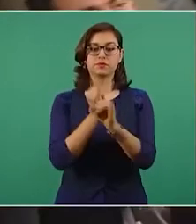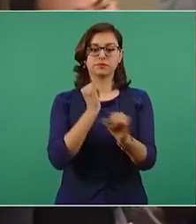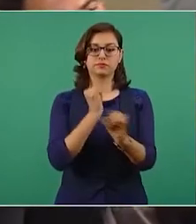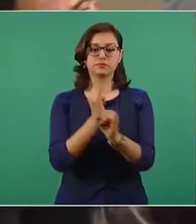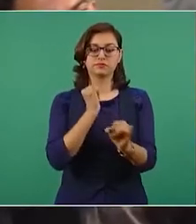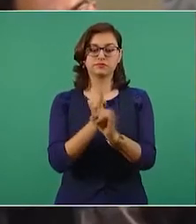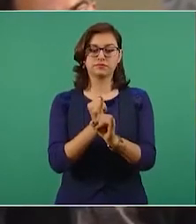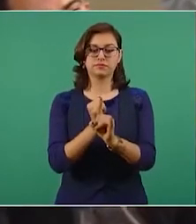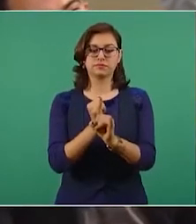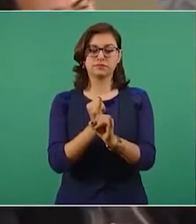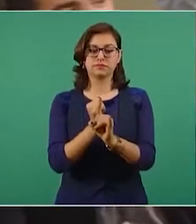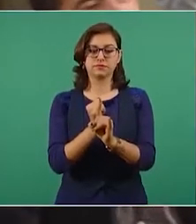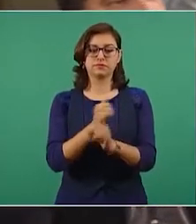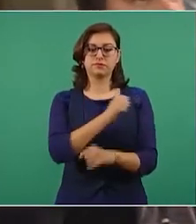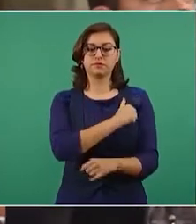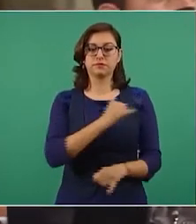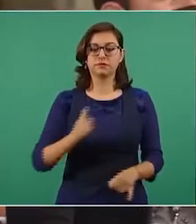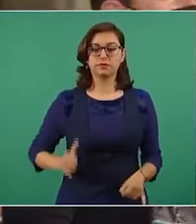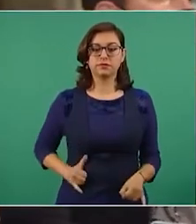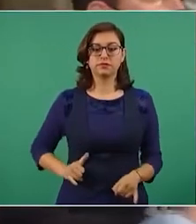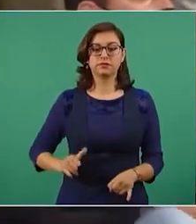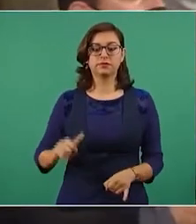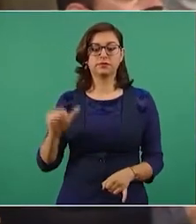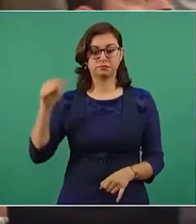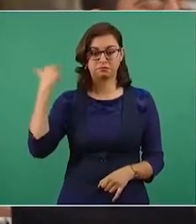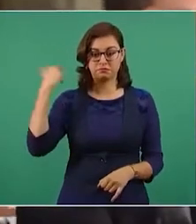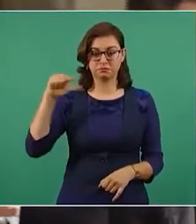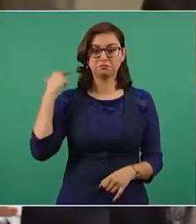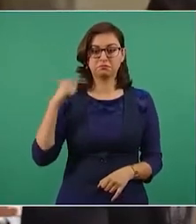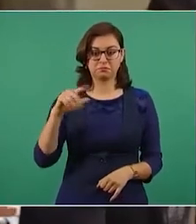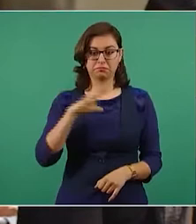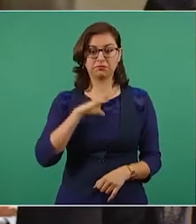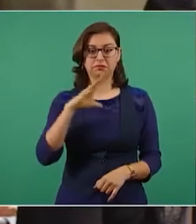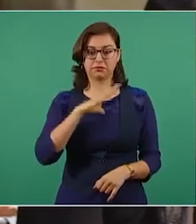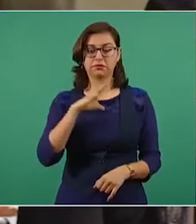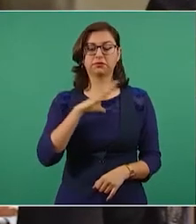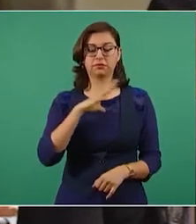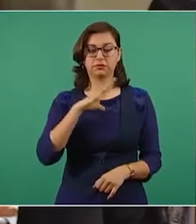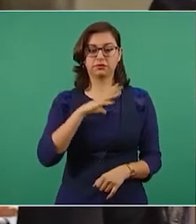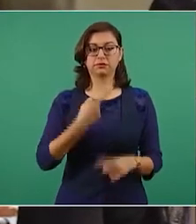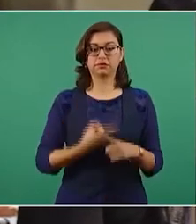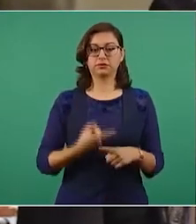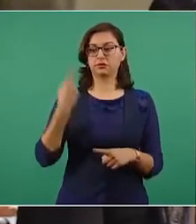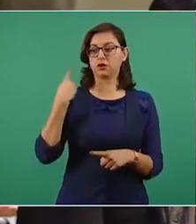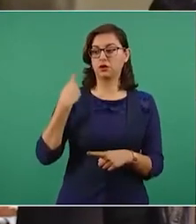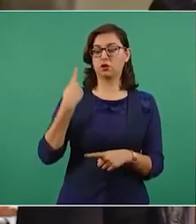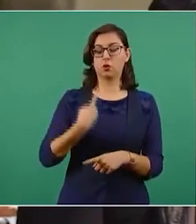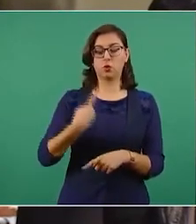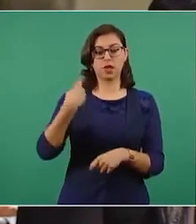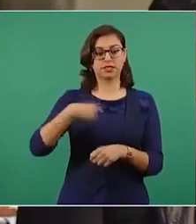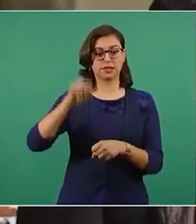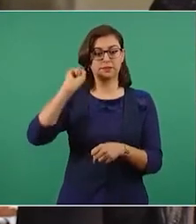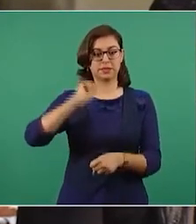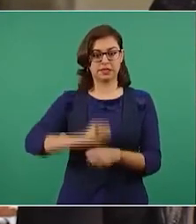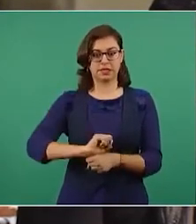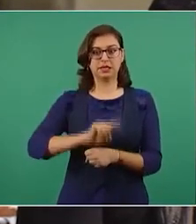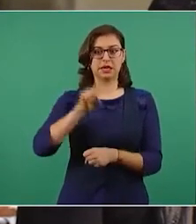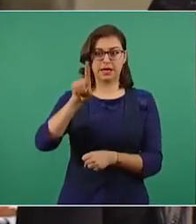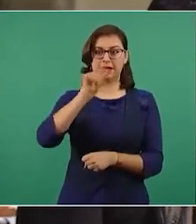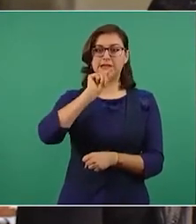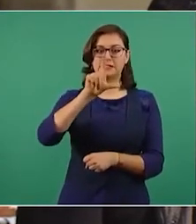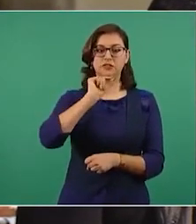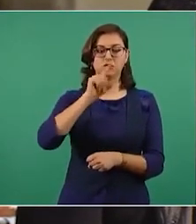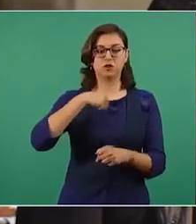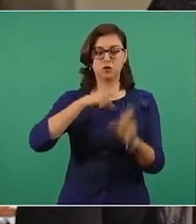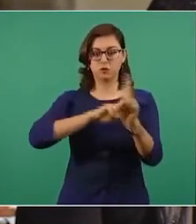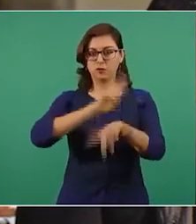de internet del Ayuntamiento de Guadalajara. La semana antepasada fuimos a Jalisco precisamente a ver cómo